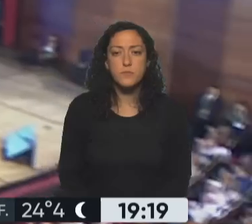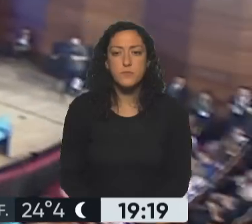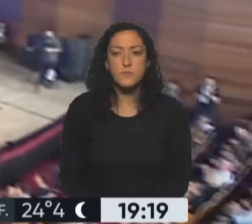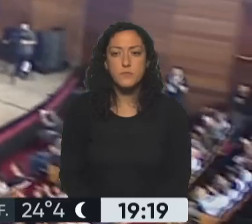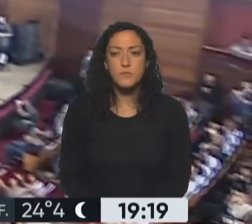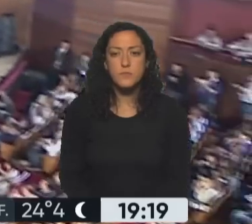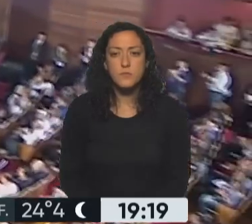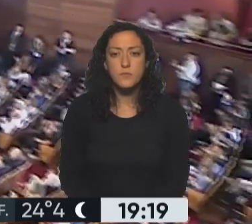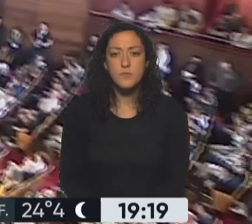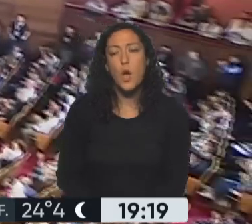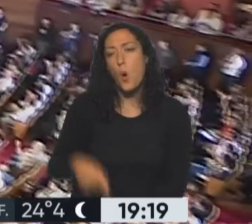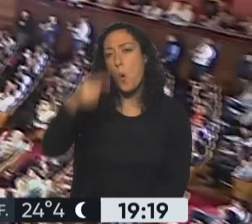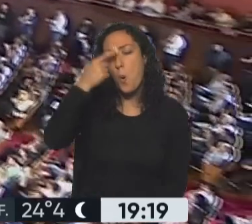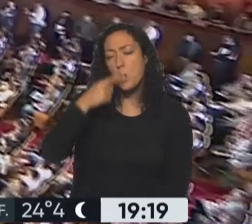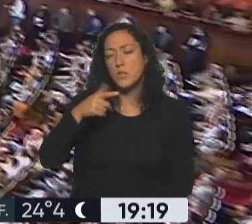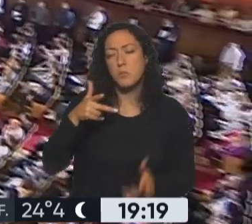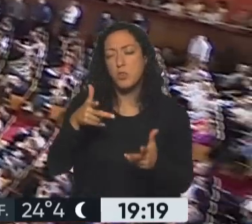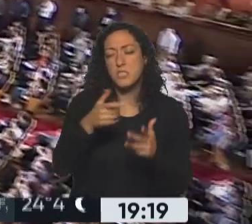Para terminar con el tema de